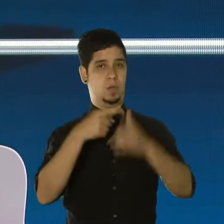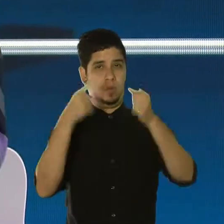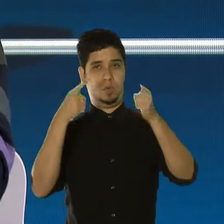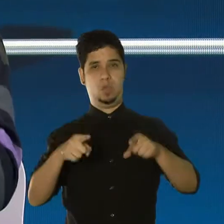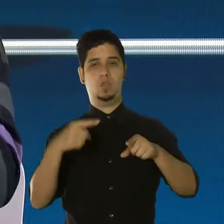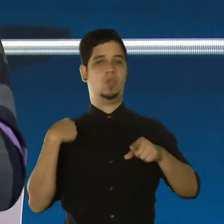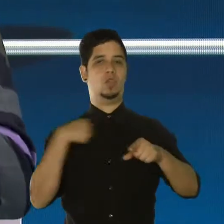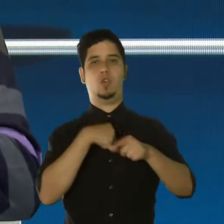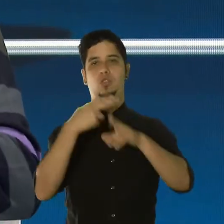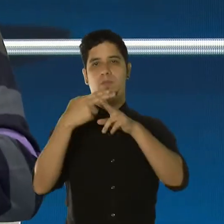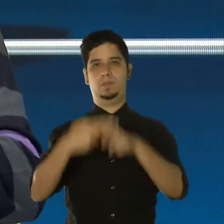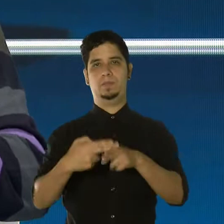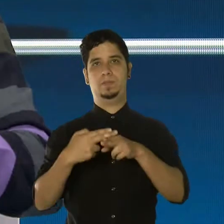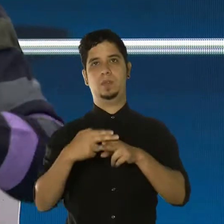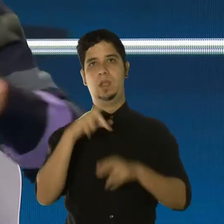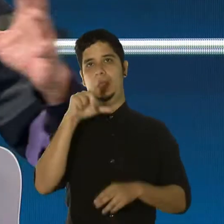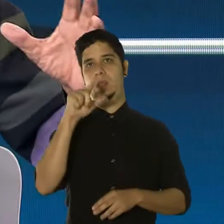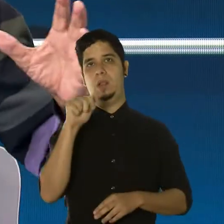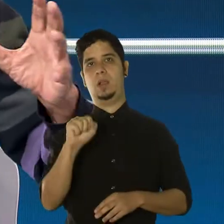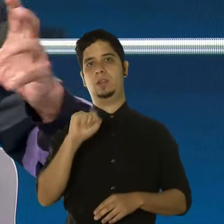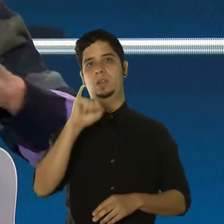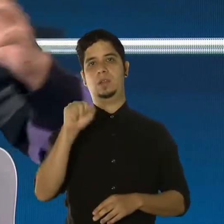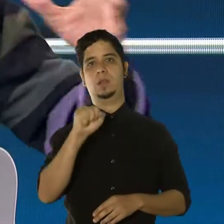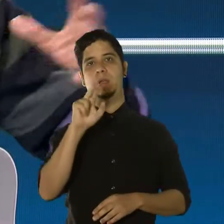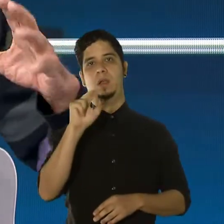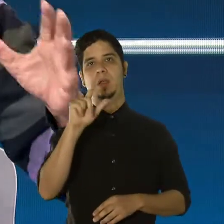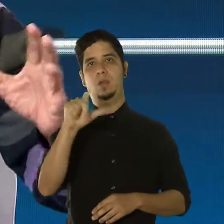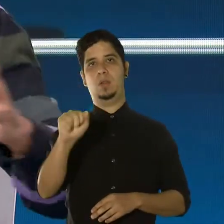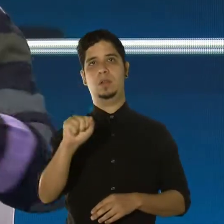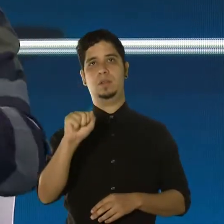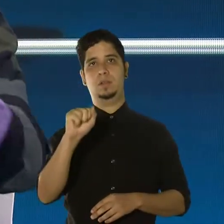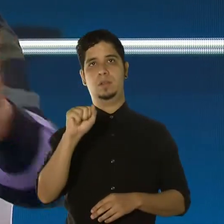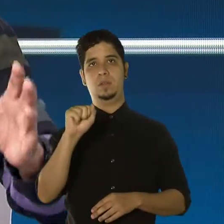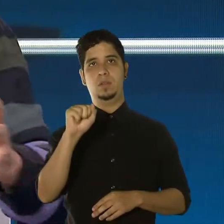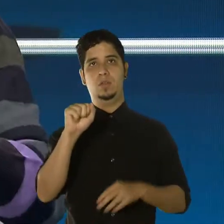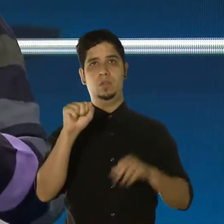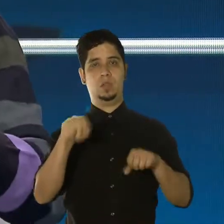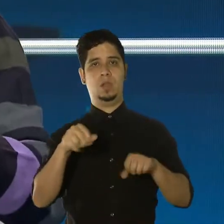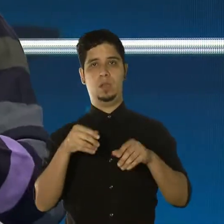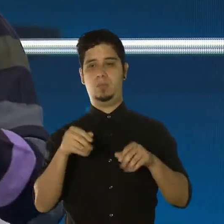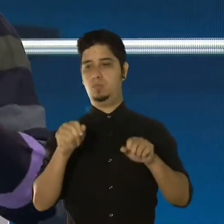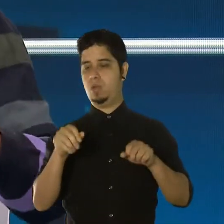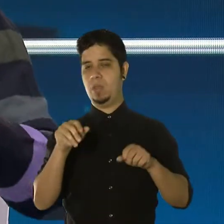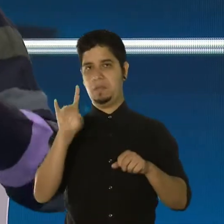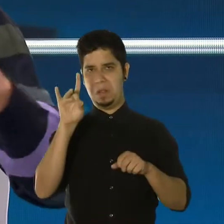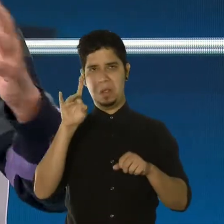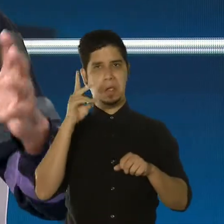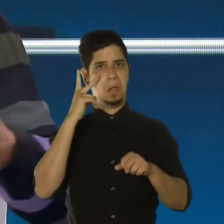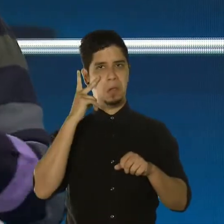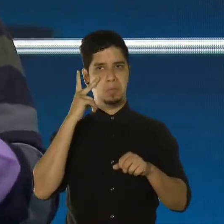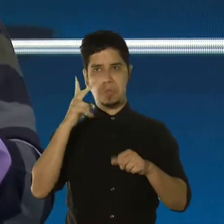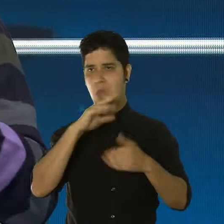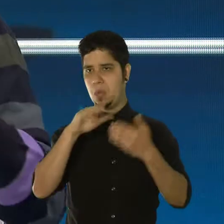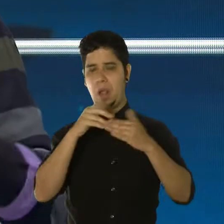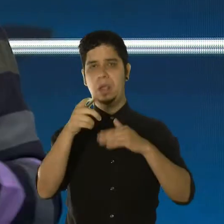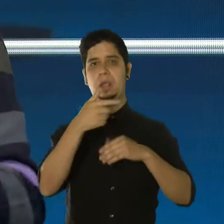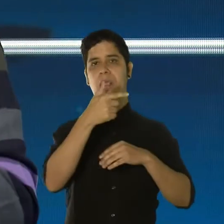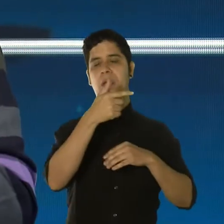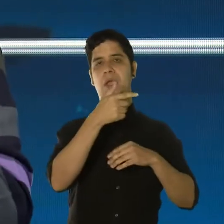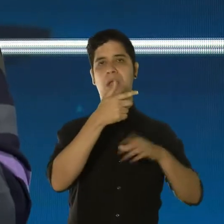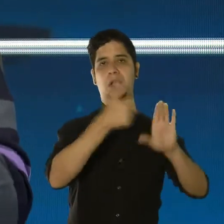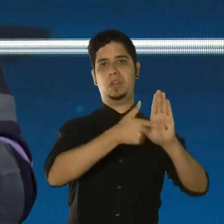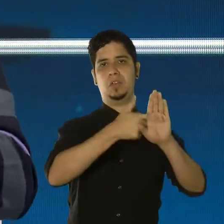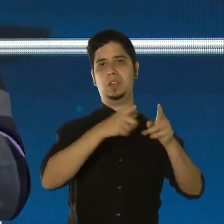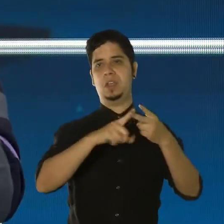que nosotros llamamos las jaulas, las jaulas de conveniencia, que usted las puede conseguir en supermercados, en gasolinera, en cualquier